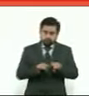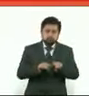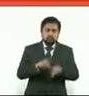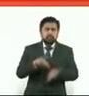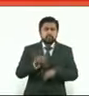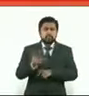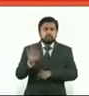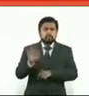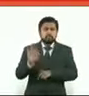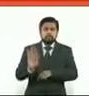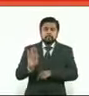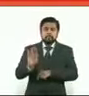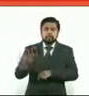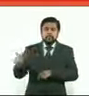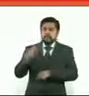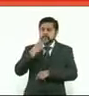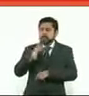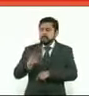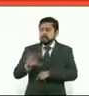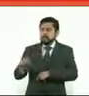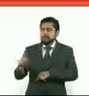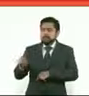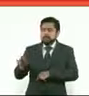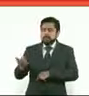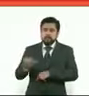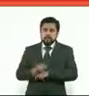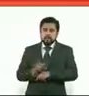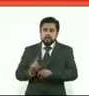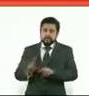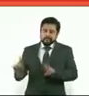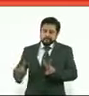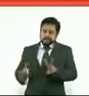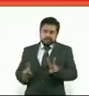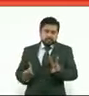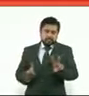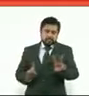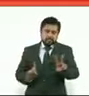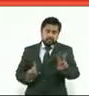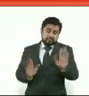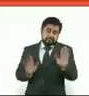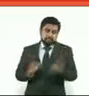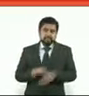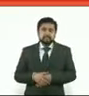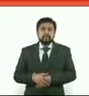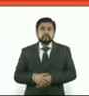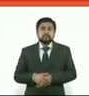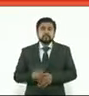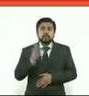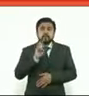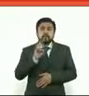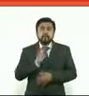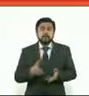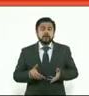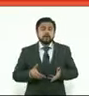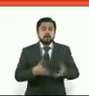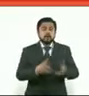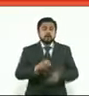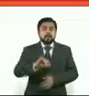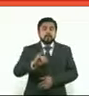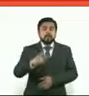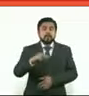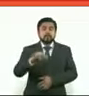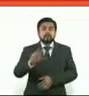alcanzar en la parte del recorrido en donde estarán dejando Paseo de la Reforma para incorporarse a Ignacio Ramírez y